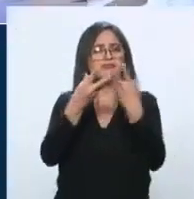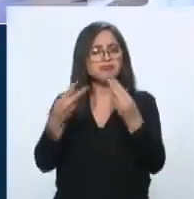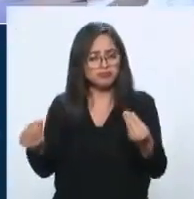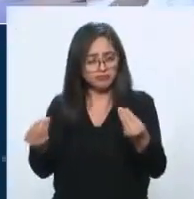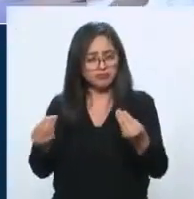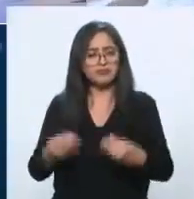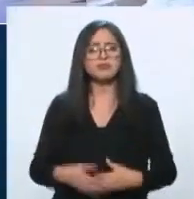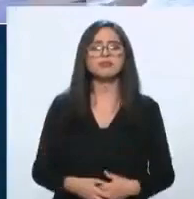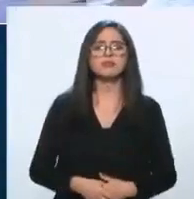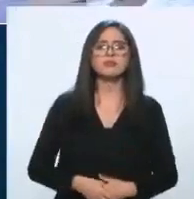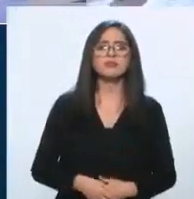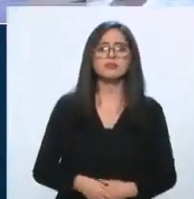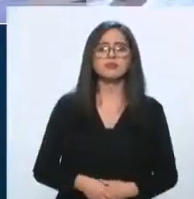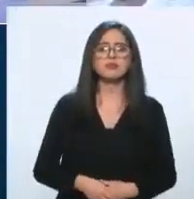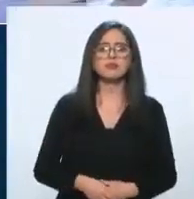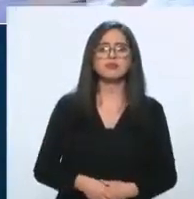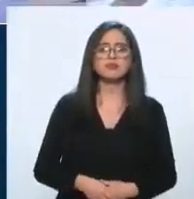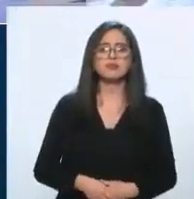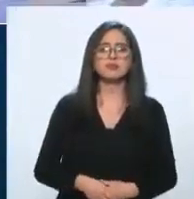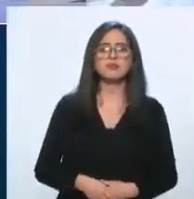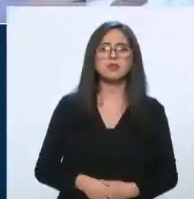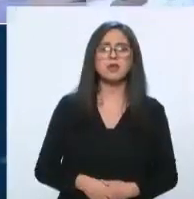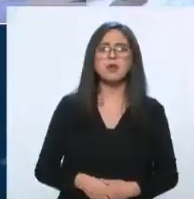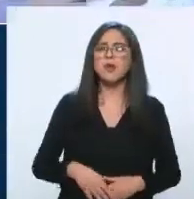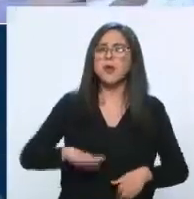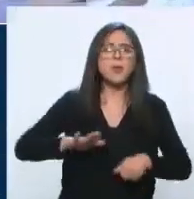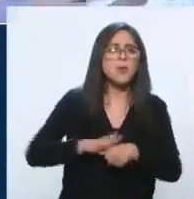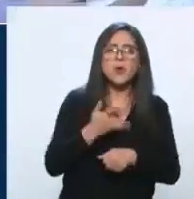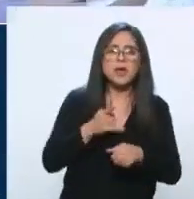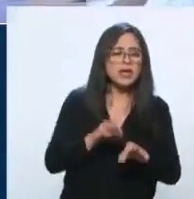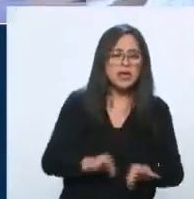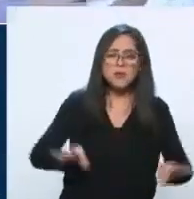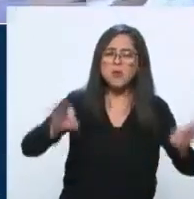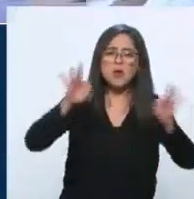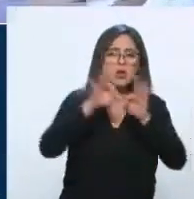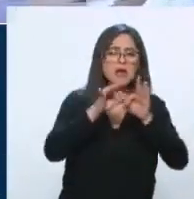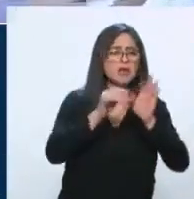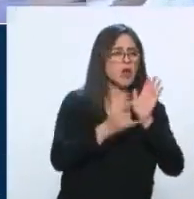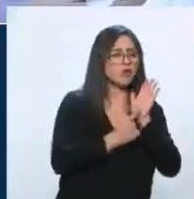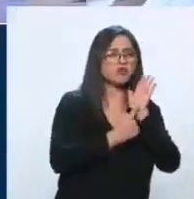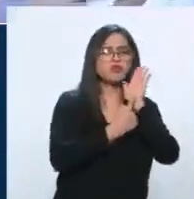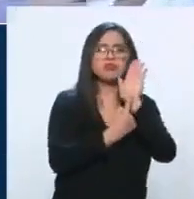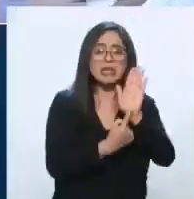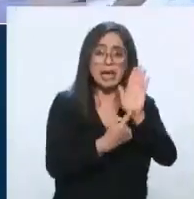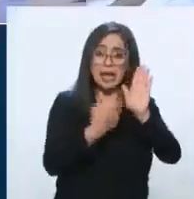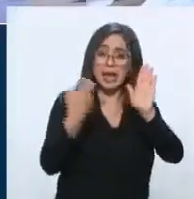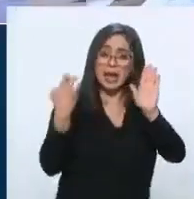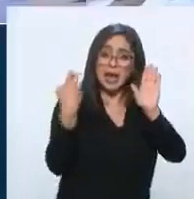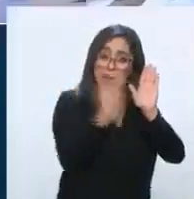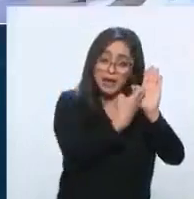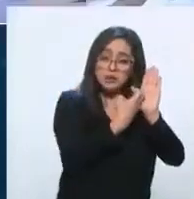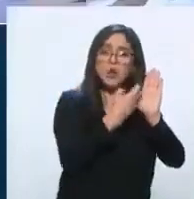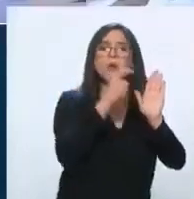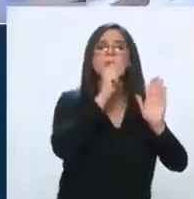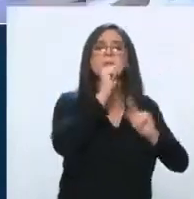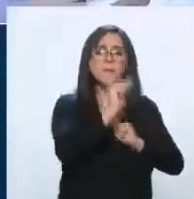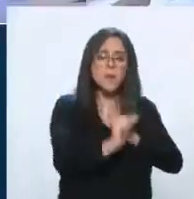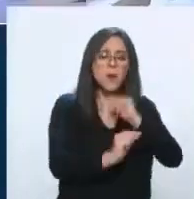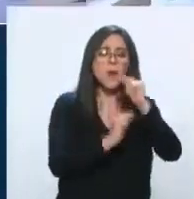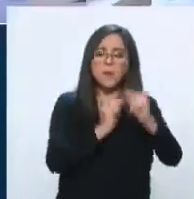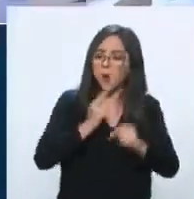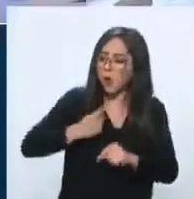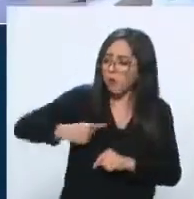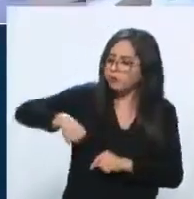la crisis forense. Eso en primer lugar. ¿Y por qué es importante destacar eso? Porque eso nos permite, a partir de ahí, tomar determinaciones